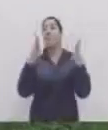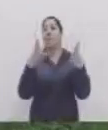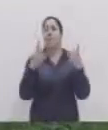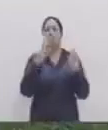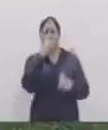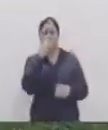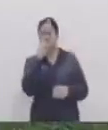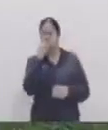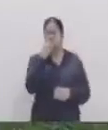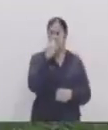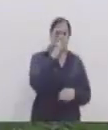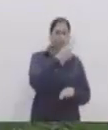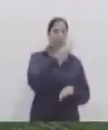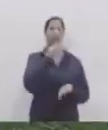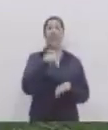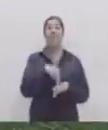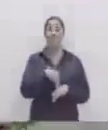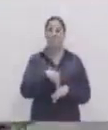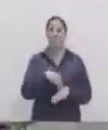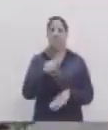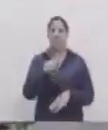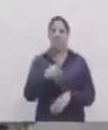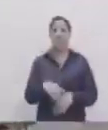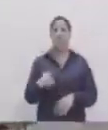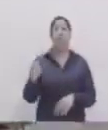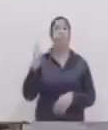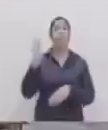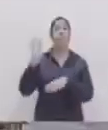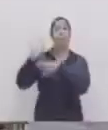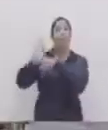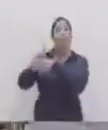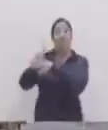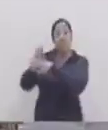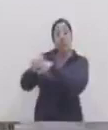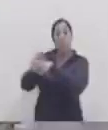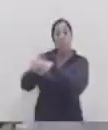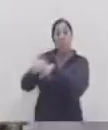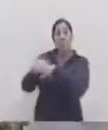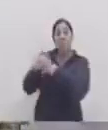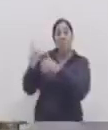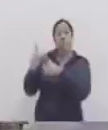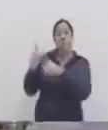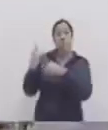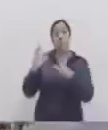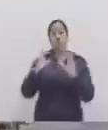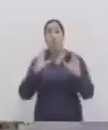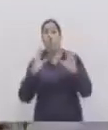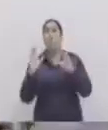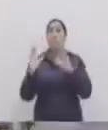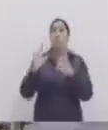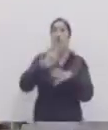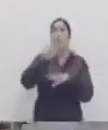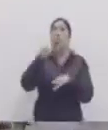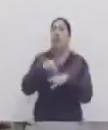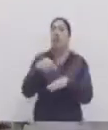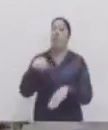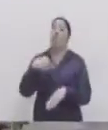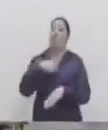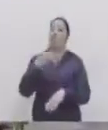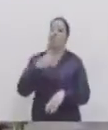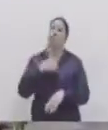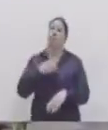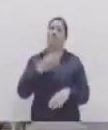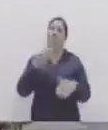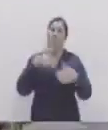guardianes de la naturaleza y del agua. Se debe pedir permiso a los guardianes de la naturaleza cuando nosotros deseamos